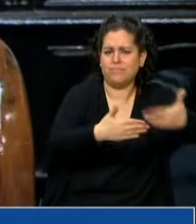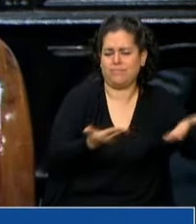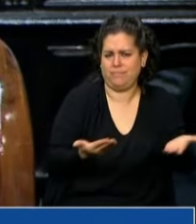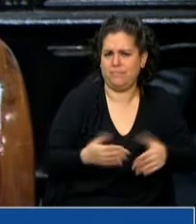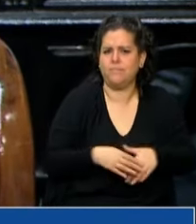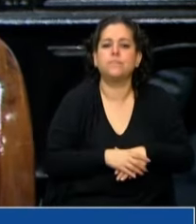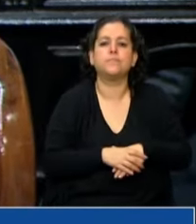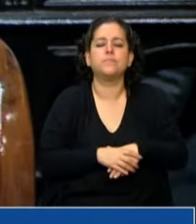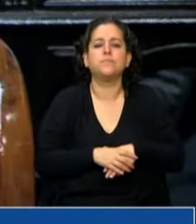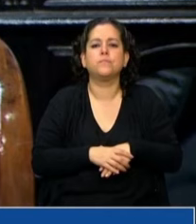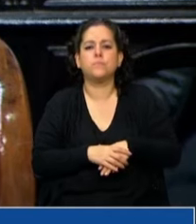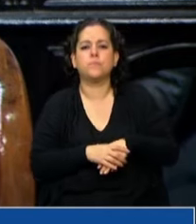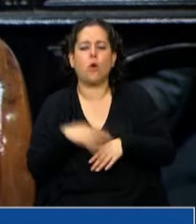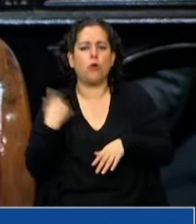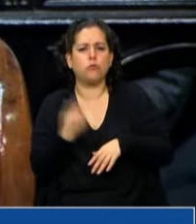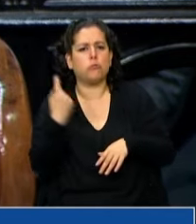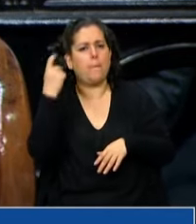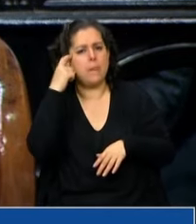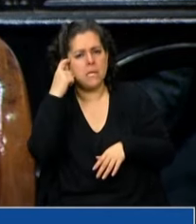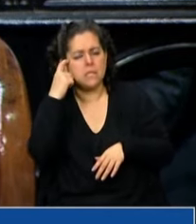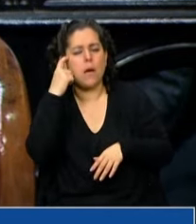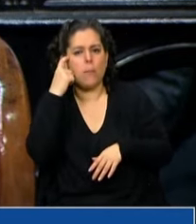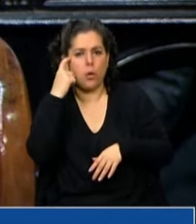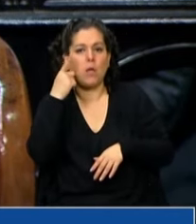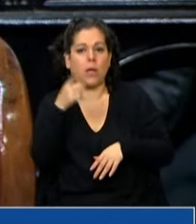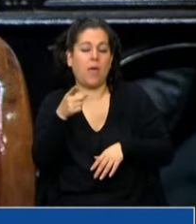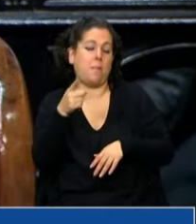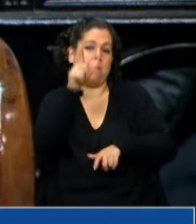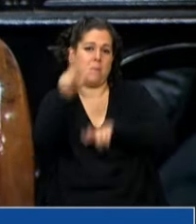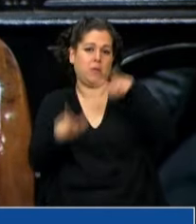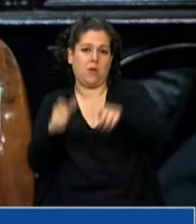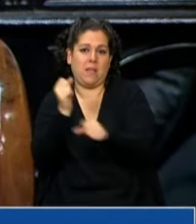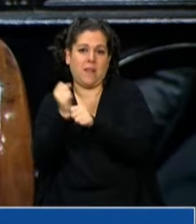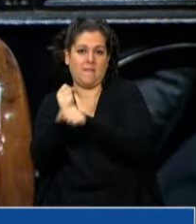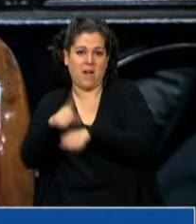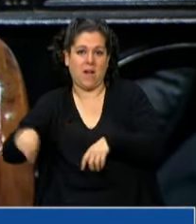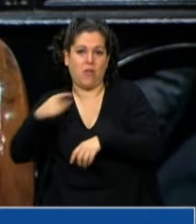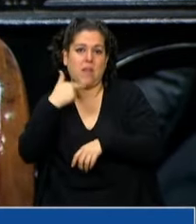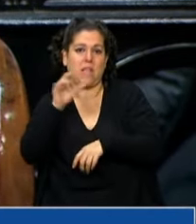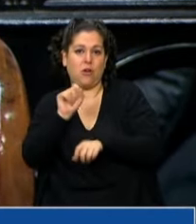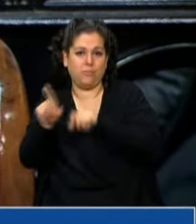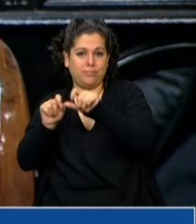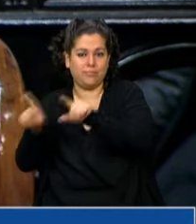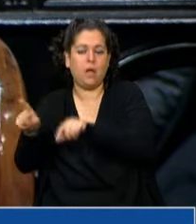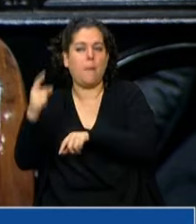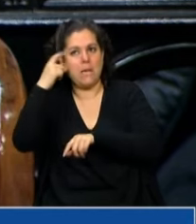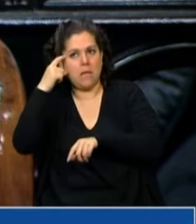duda, nosotros pensamos que los hijos de los trabajadores y los pobres van